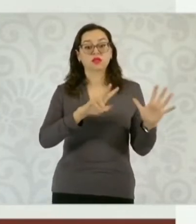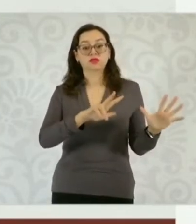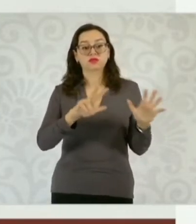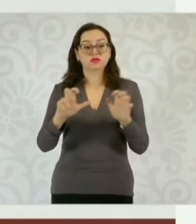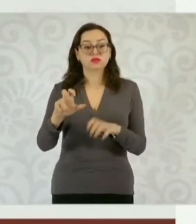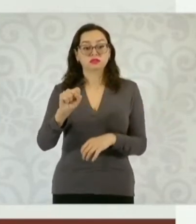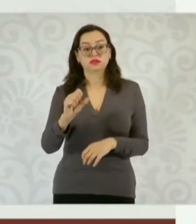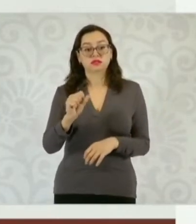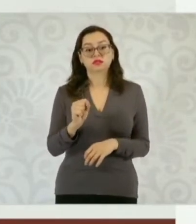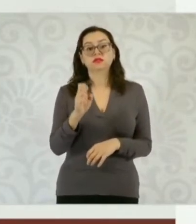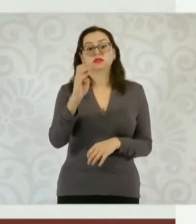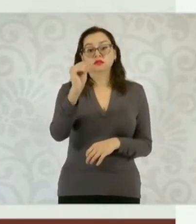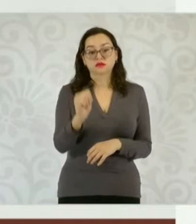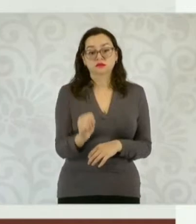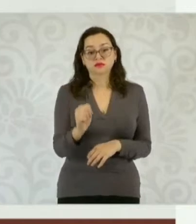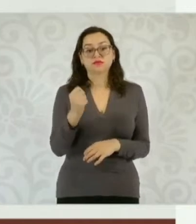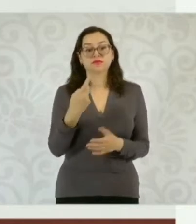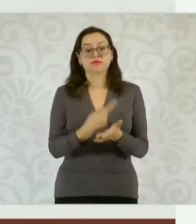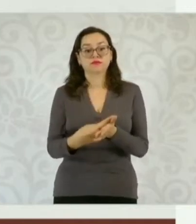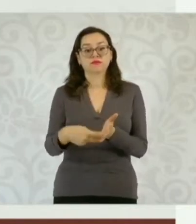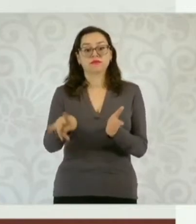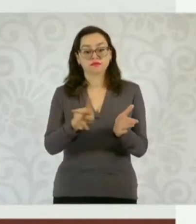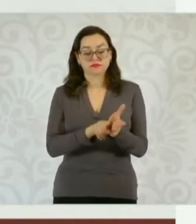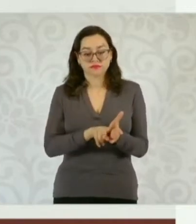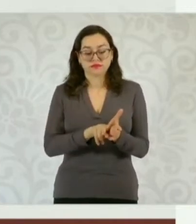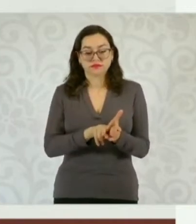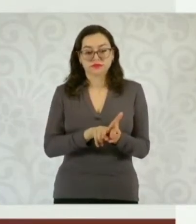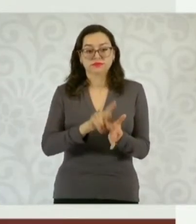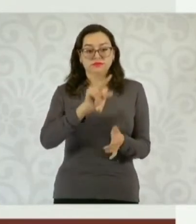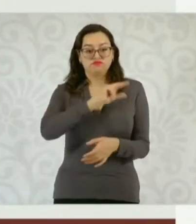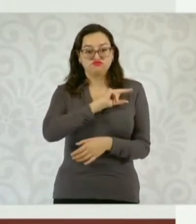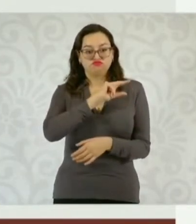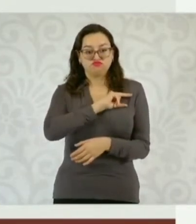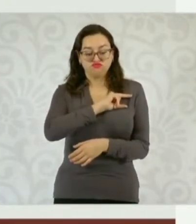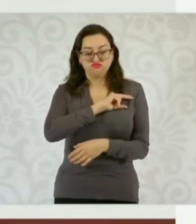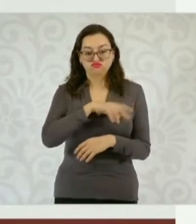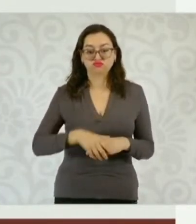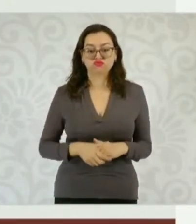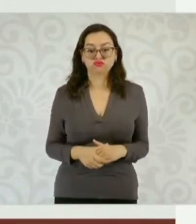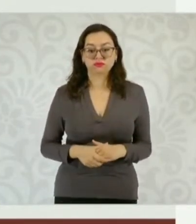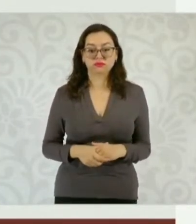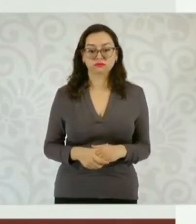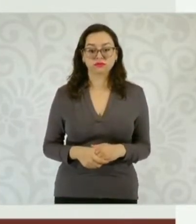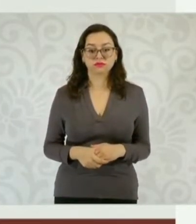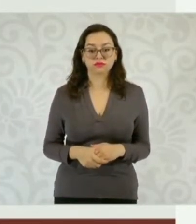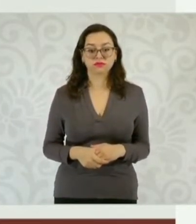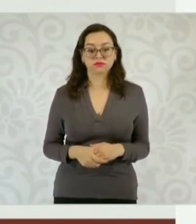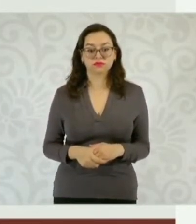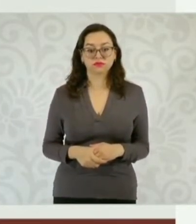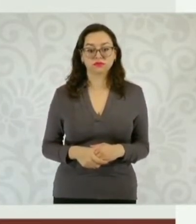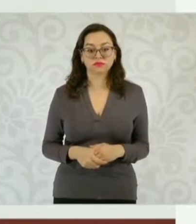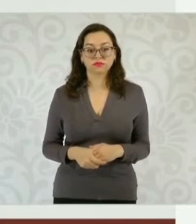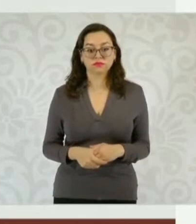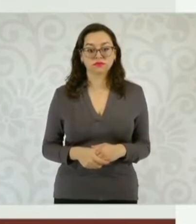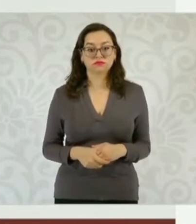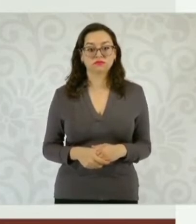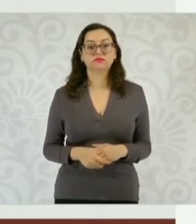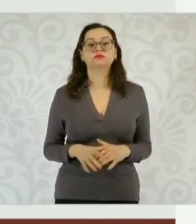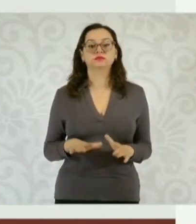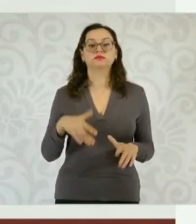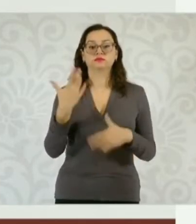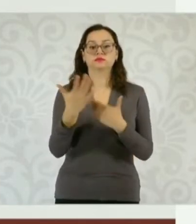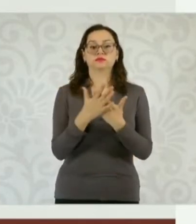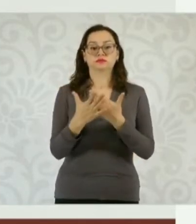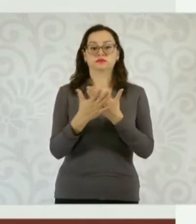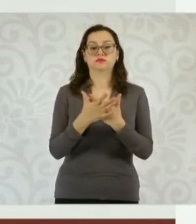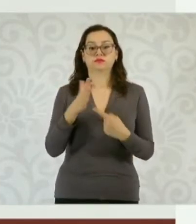8,869 plazas de médicas y médicos especialistas. Esta es la distribución de lo que se saldrá a ofertar en unos días